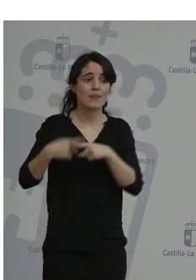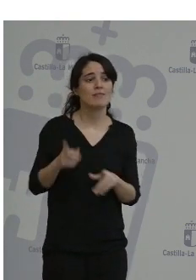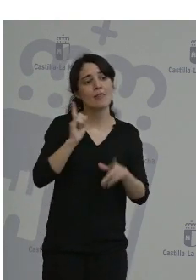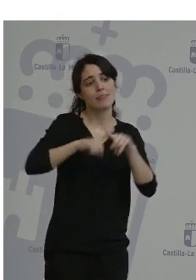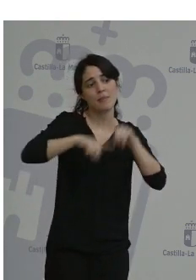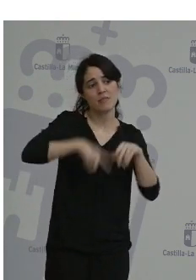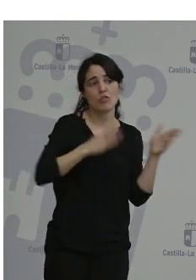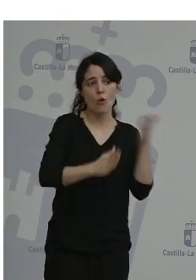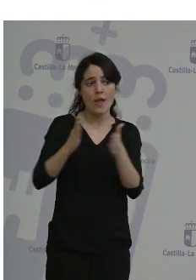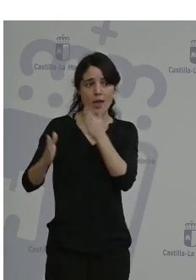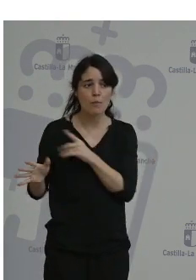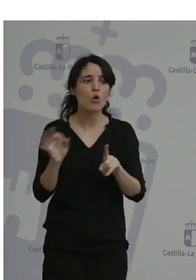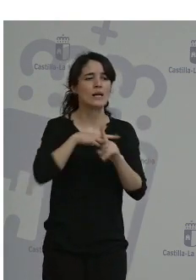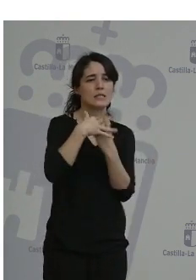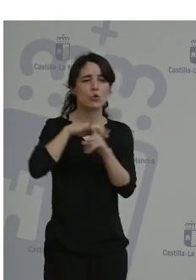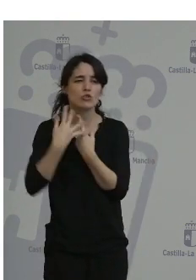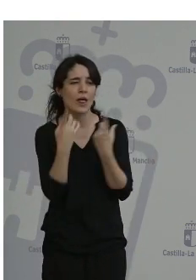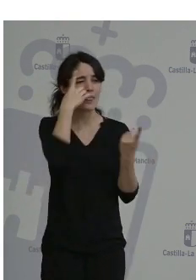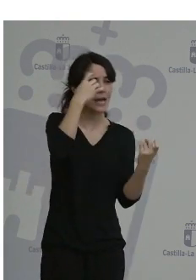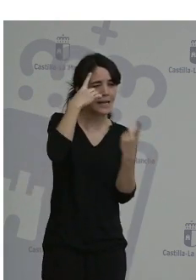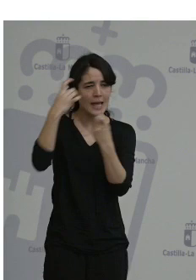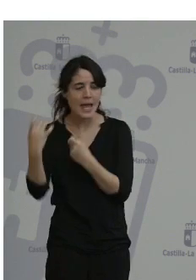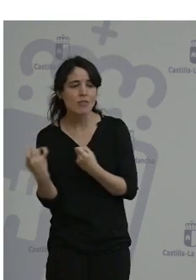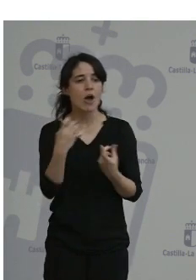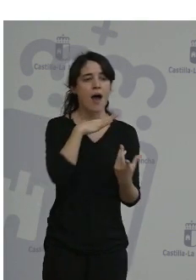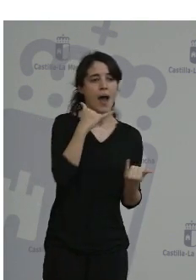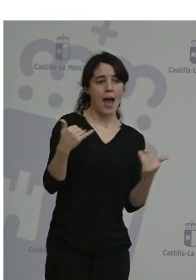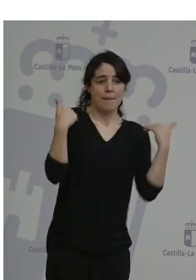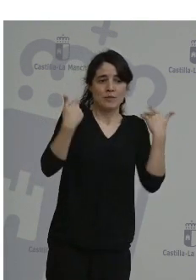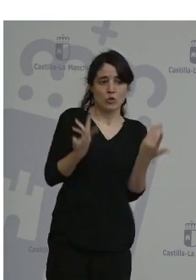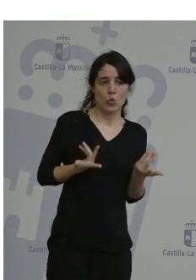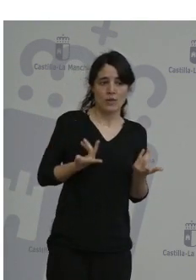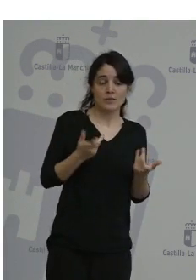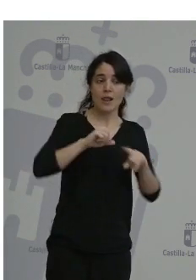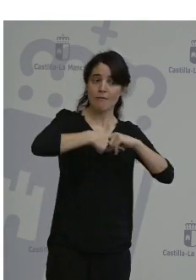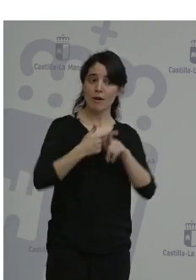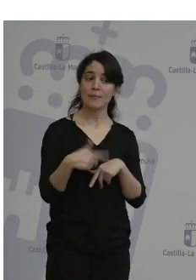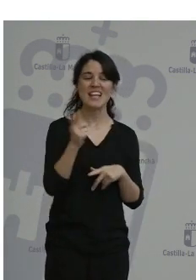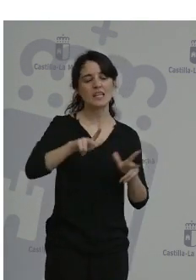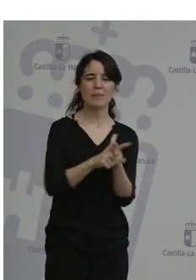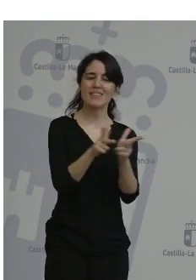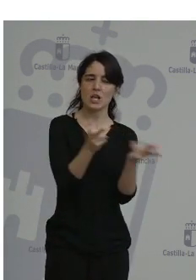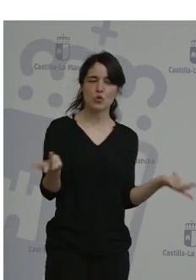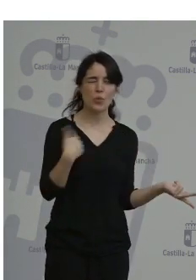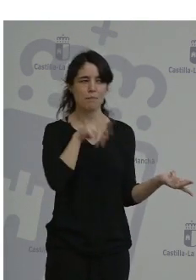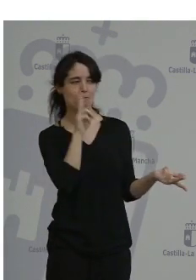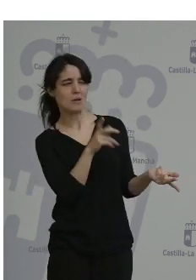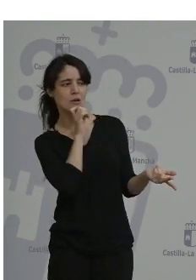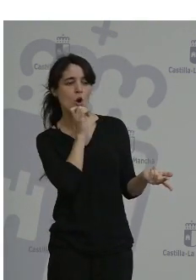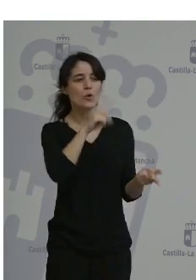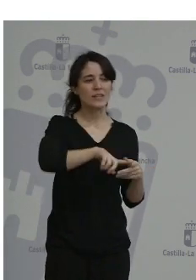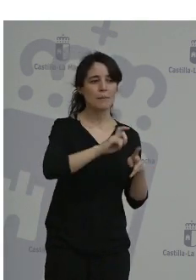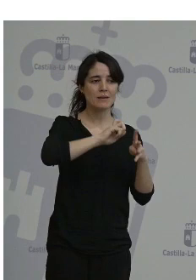las circunstancias, las creencias, las actitudes de las familias y de la sociedad, y un sinfín de variables